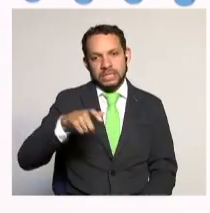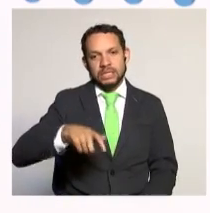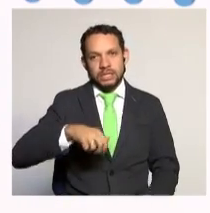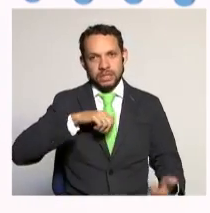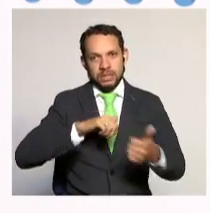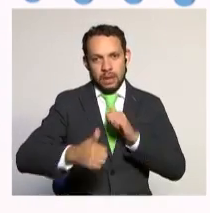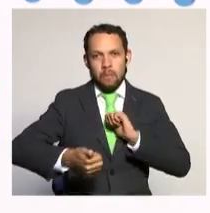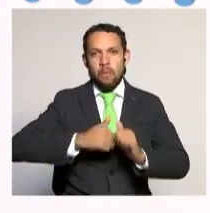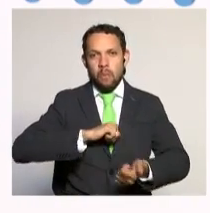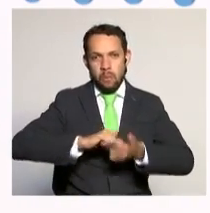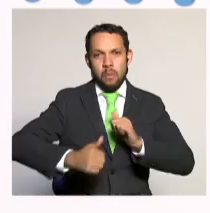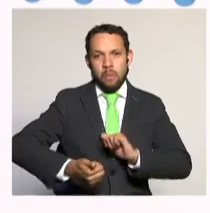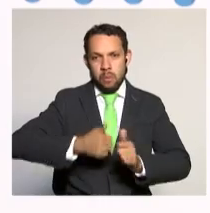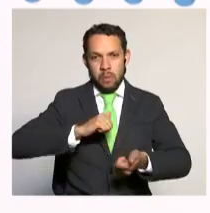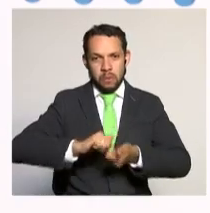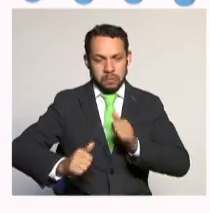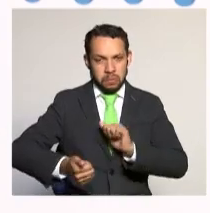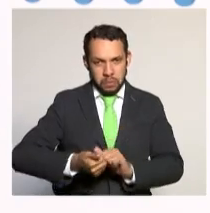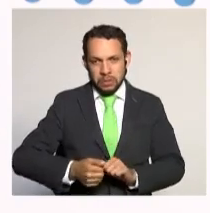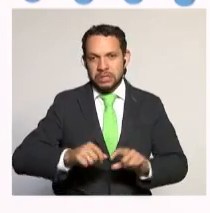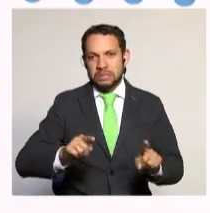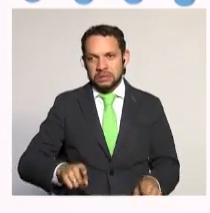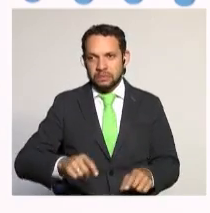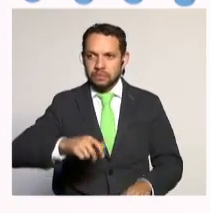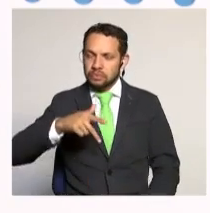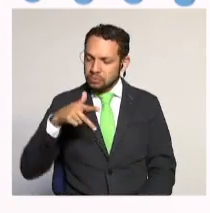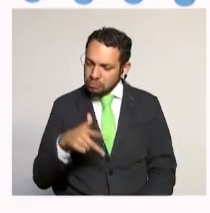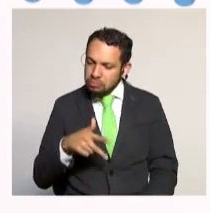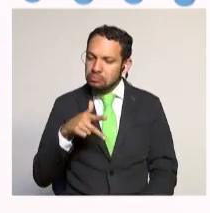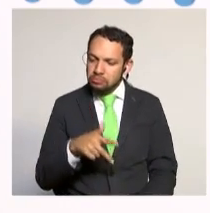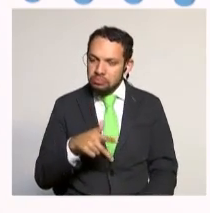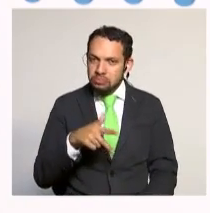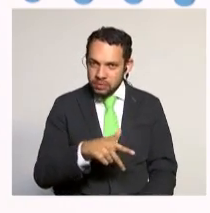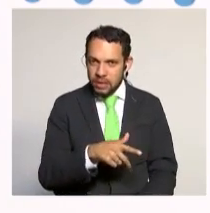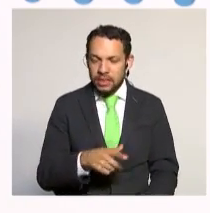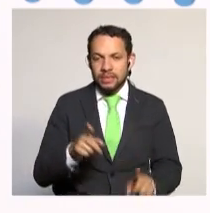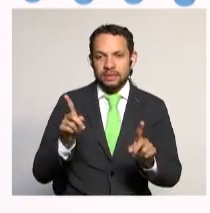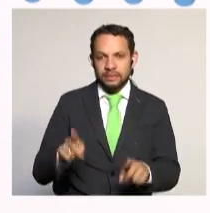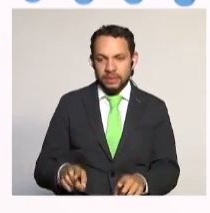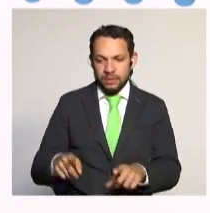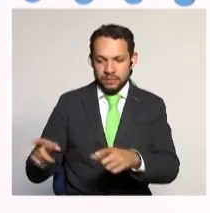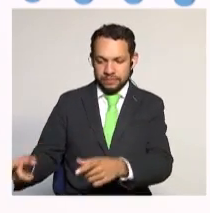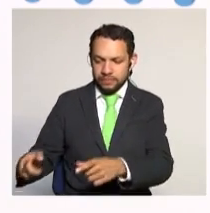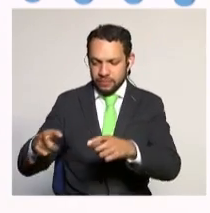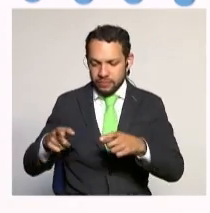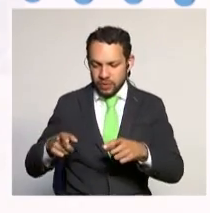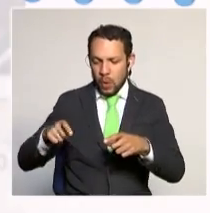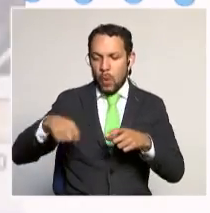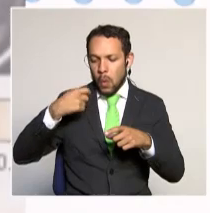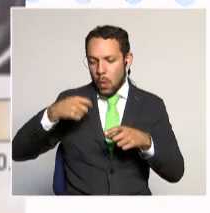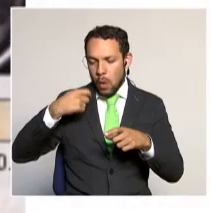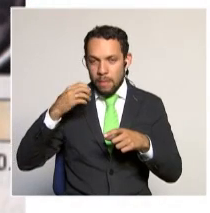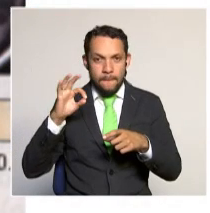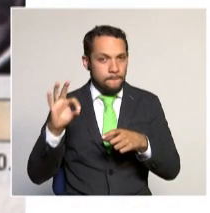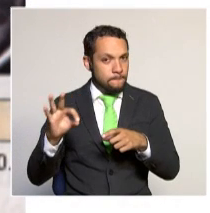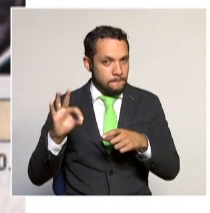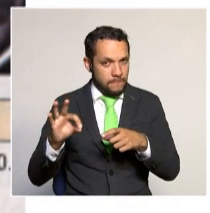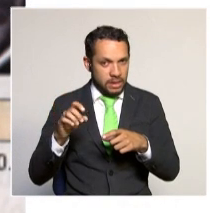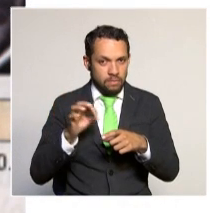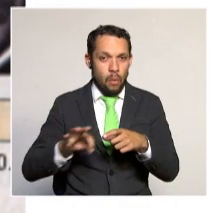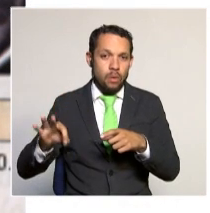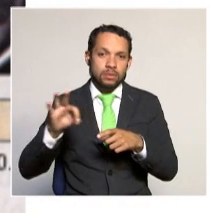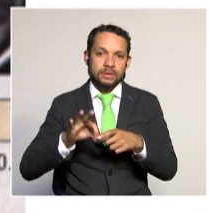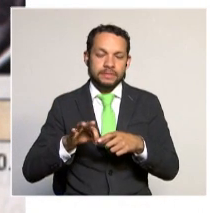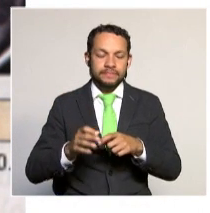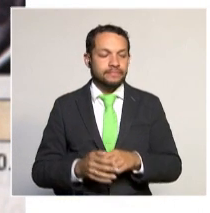bajo impacto, como una caminata. Lo que también les indiqué ahorita de la alimentación, una alimentación balanceada.